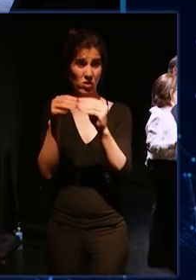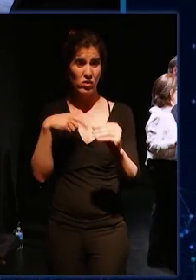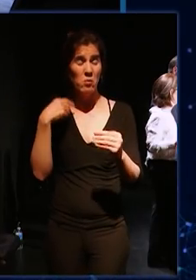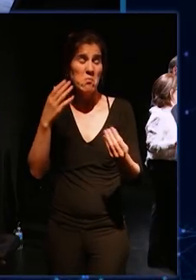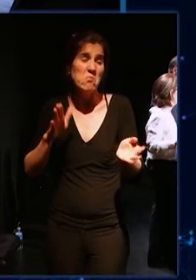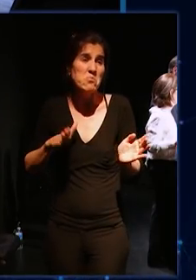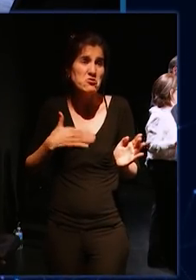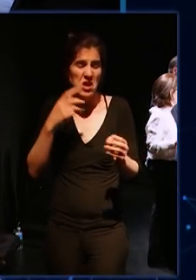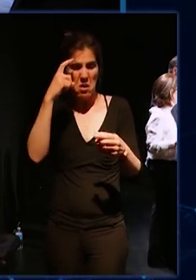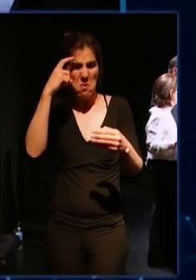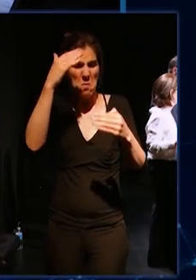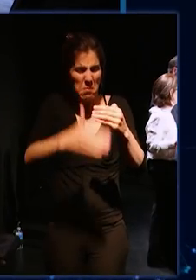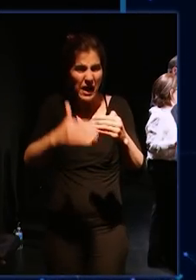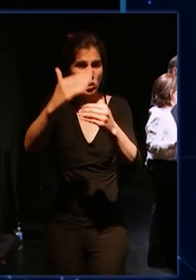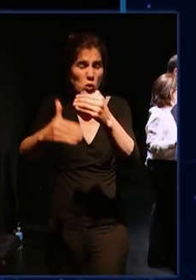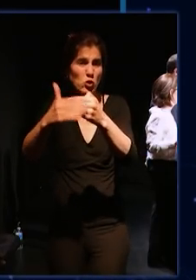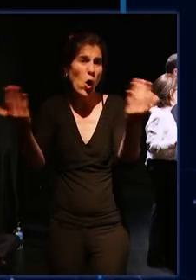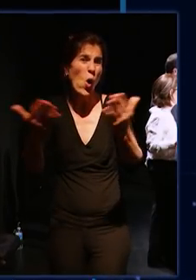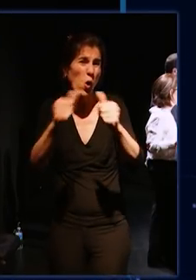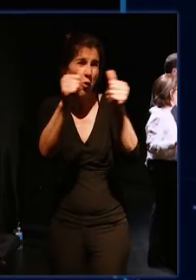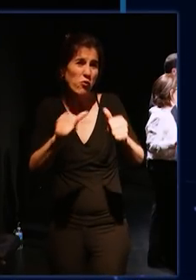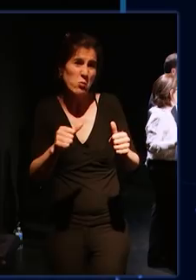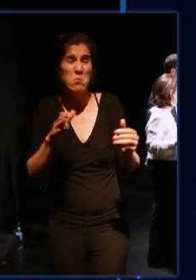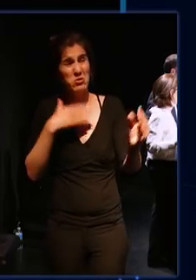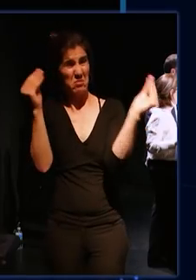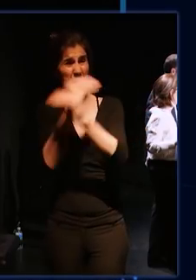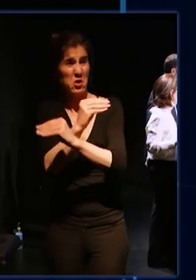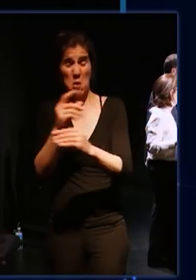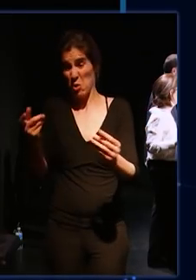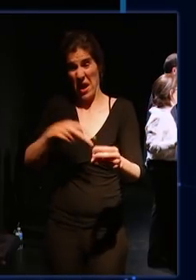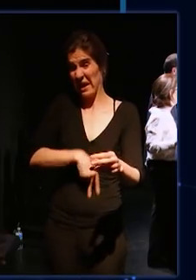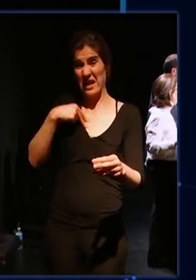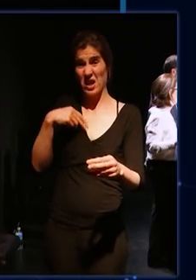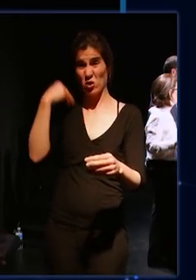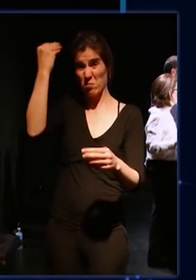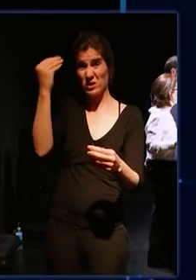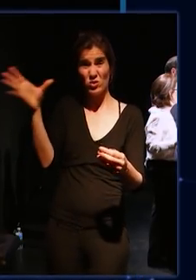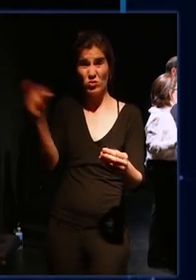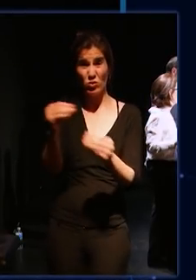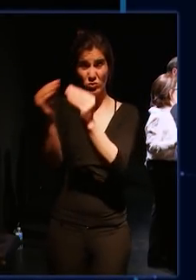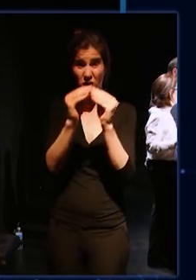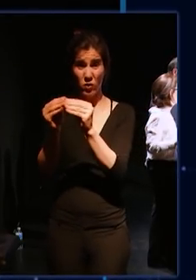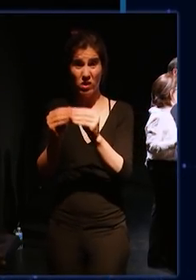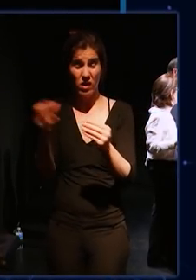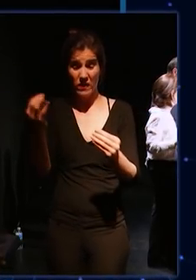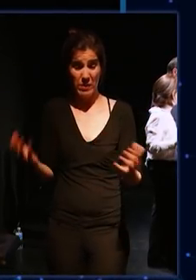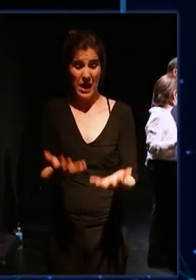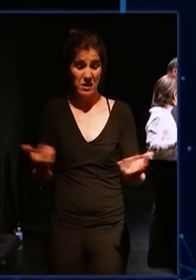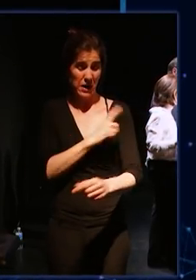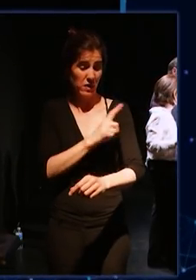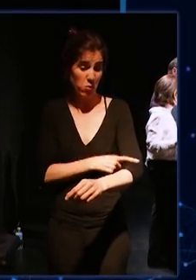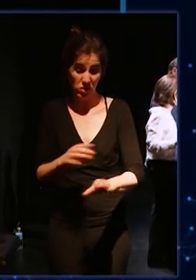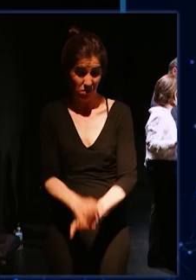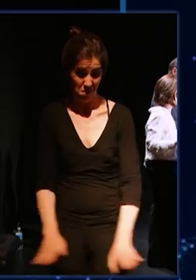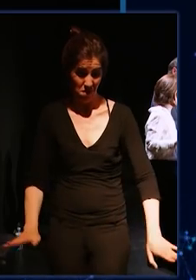plazos en cómo hacerlo, pero más o menos todos estamos de acuerdo, ¿no? O sea, de fomentar el deporte desde abajo, ¿no? Desde los más pequeños hasta los mayores, o todo aquel que